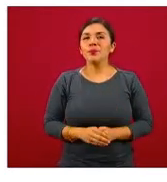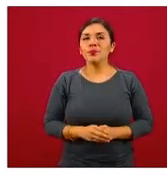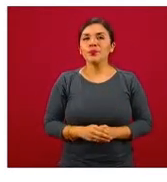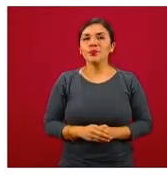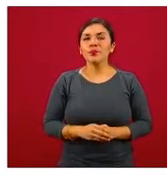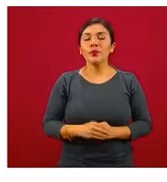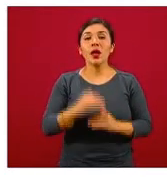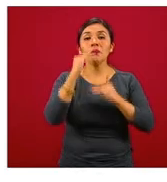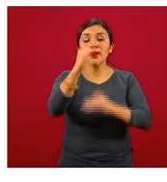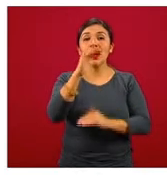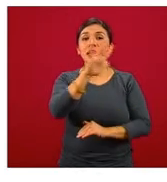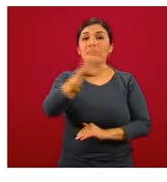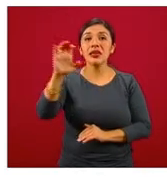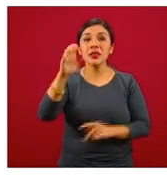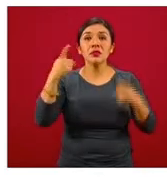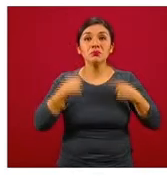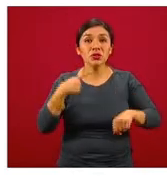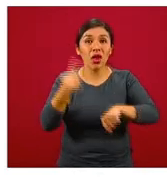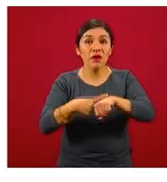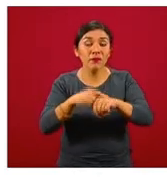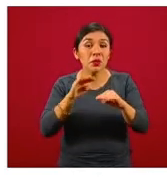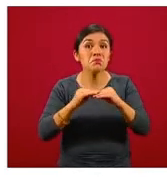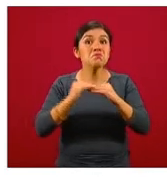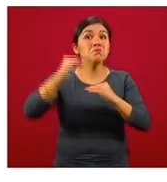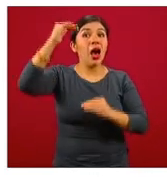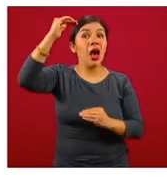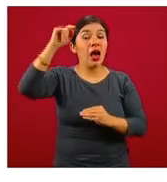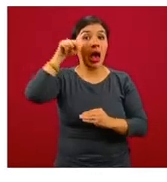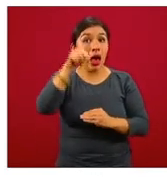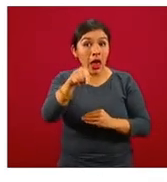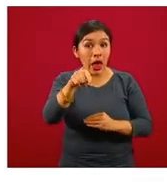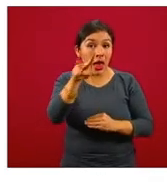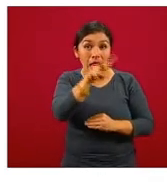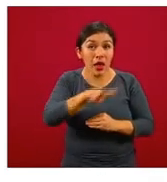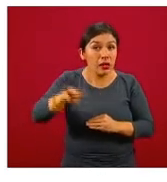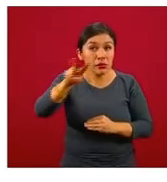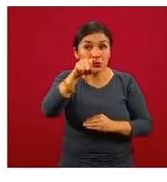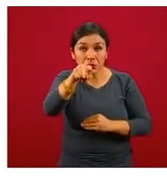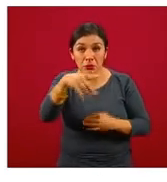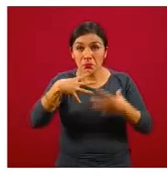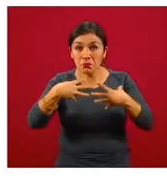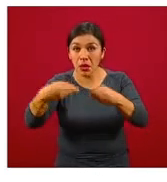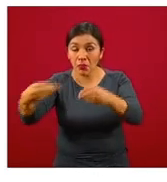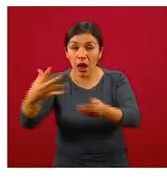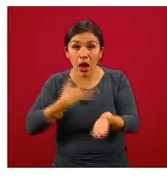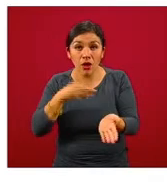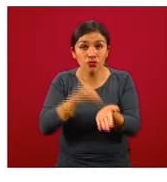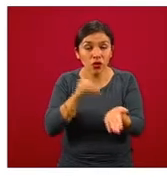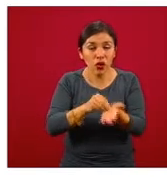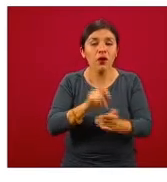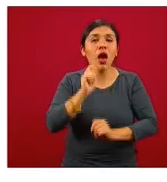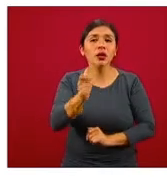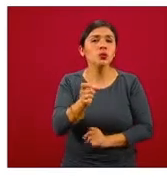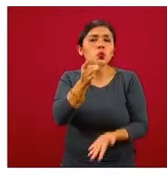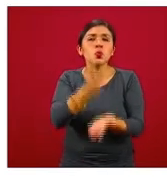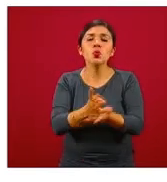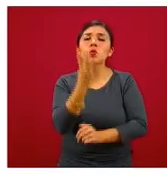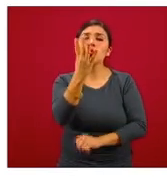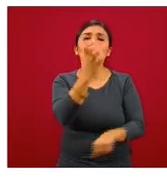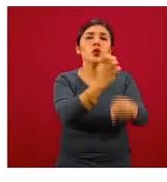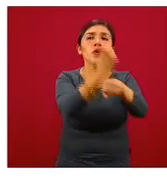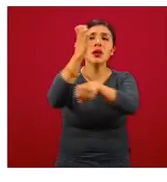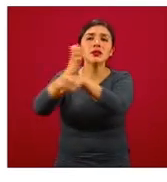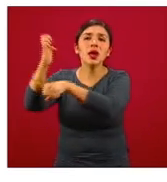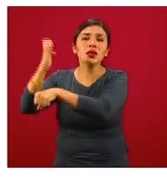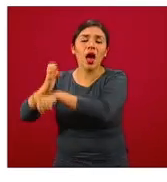límite de Now, the 500 limit casos of hacia arriba 500 or en more esta cases is represented perspectiva by de the epidemia red. activa son And we have solamente four 4 estados